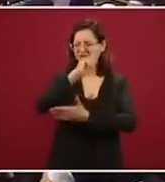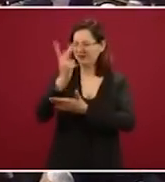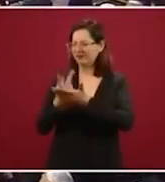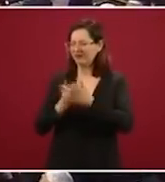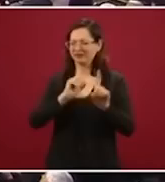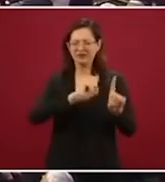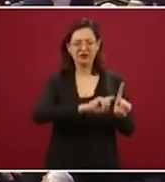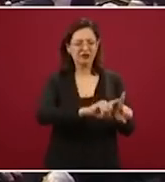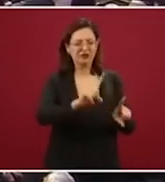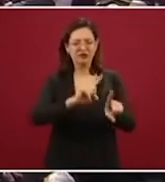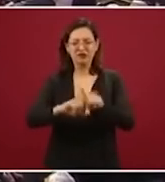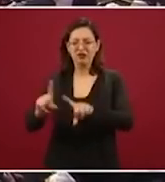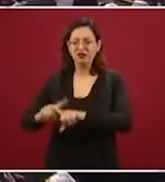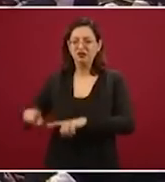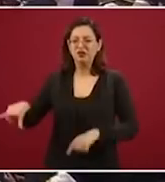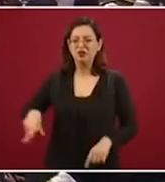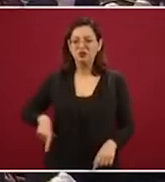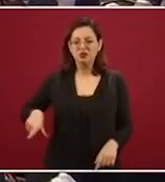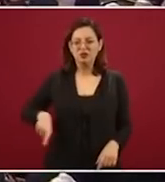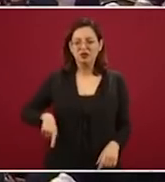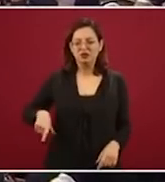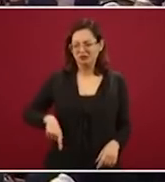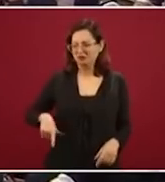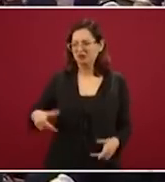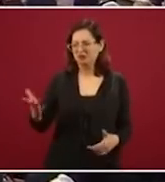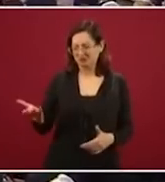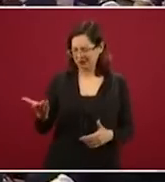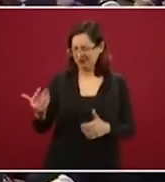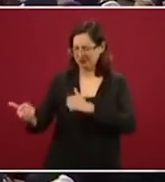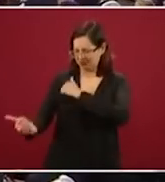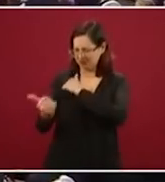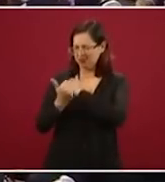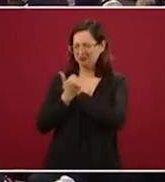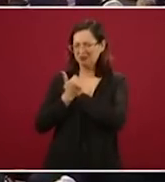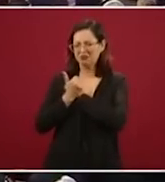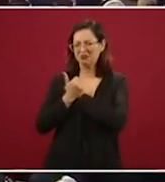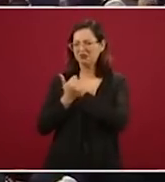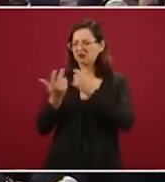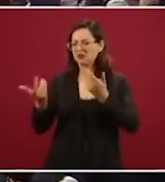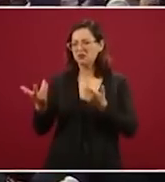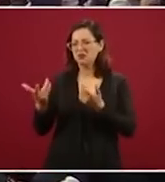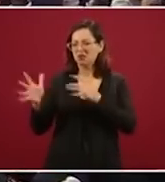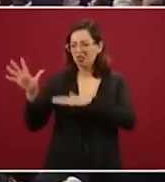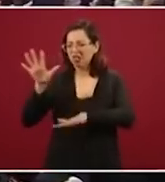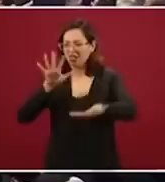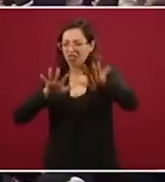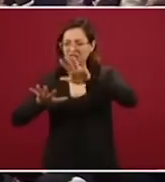el que sean utilizados de esa forma, y mucha gente